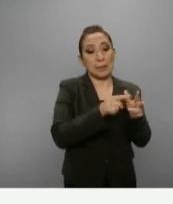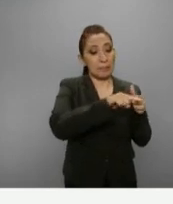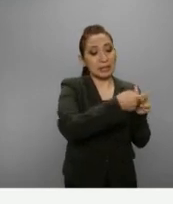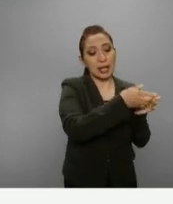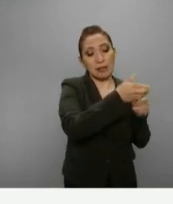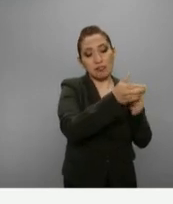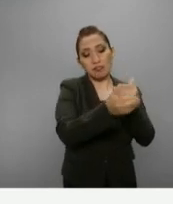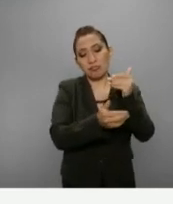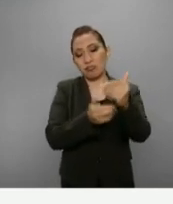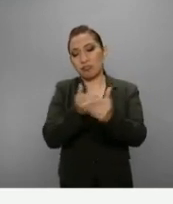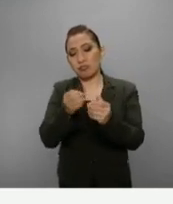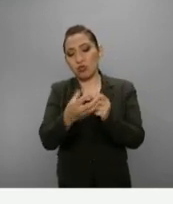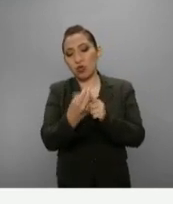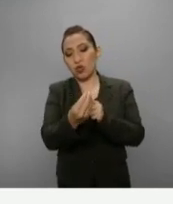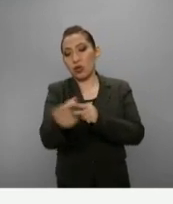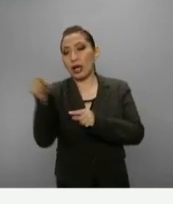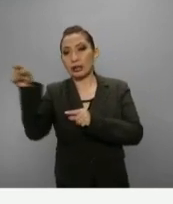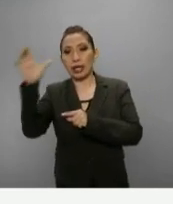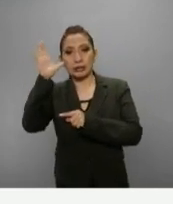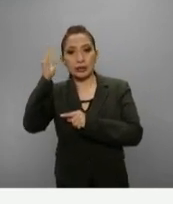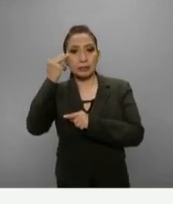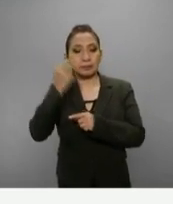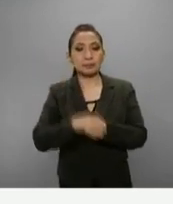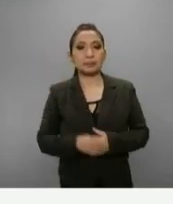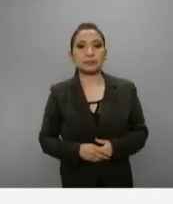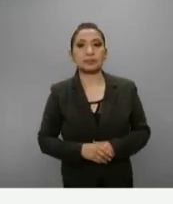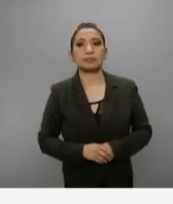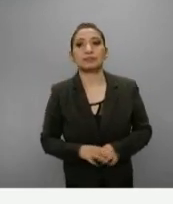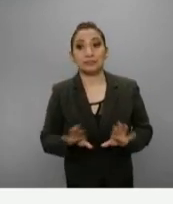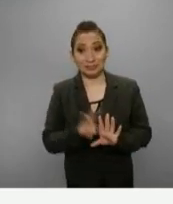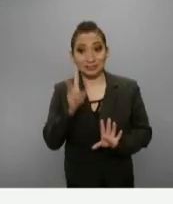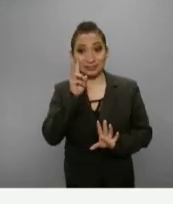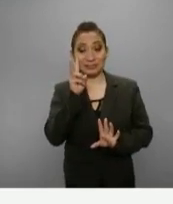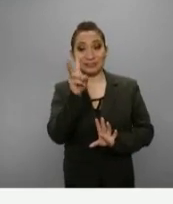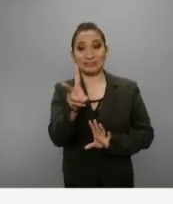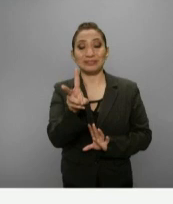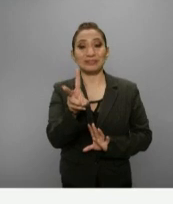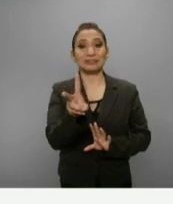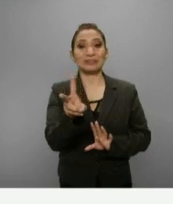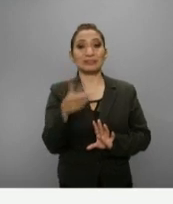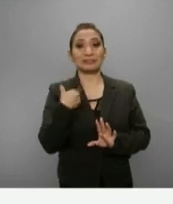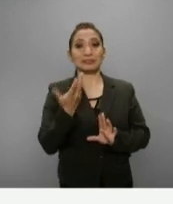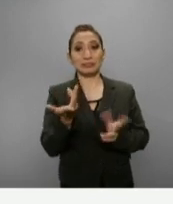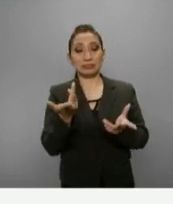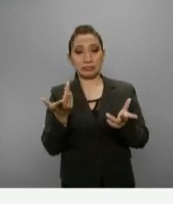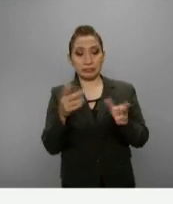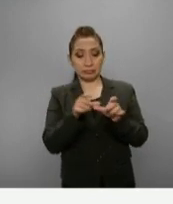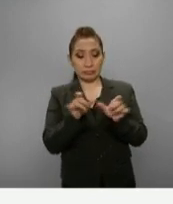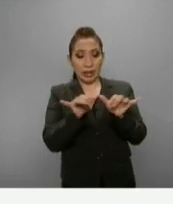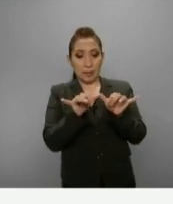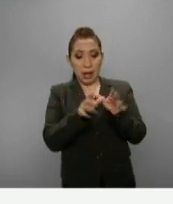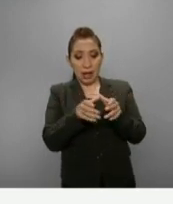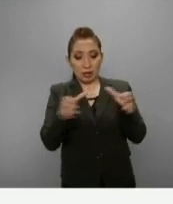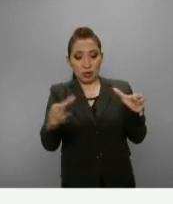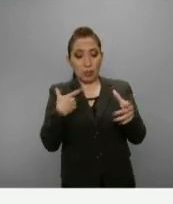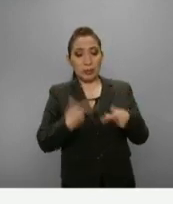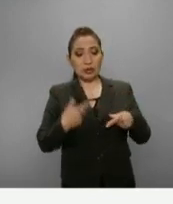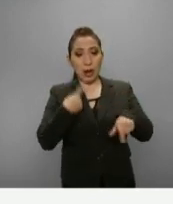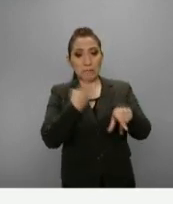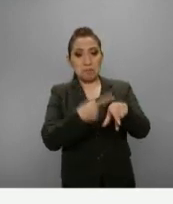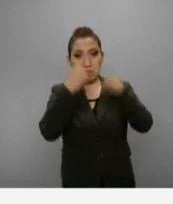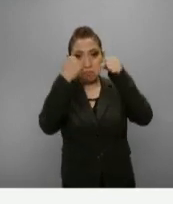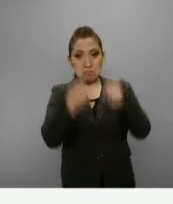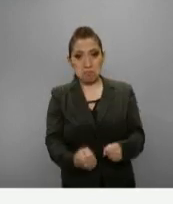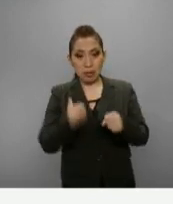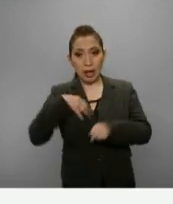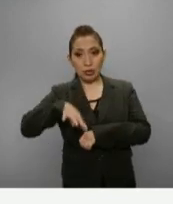el inicio de la pandemia allá en China. Como pueden ver, la proporción de casos confirmados en